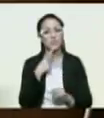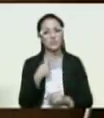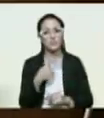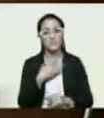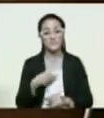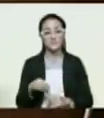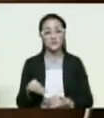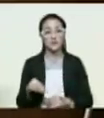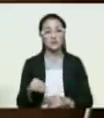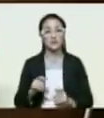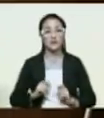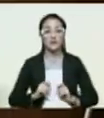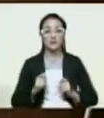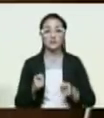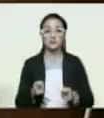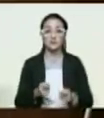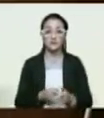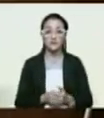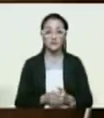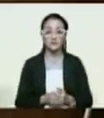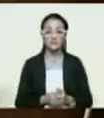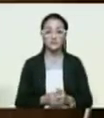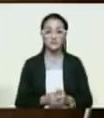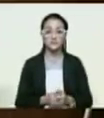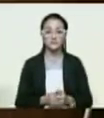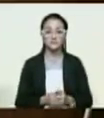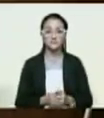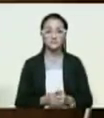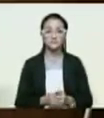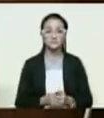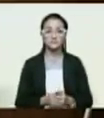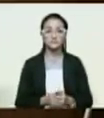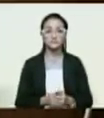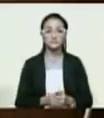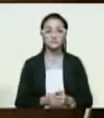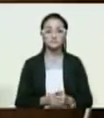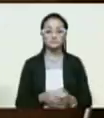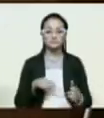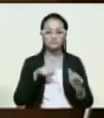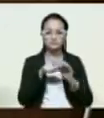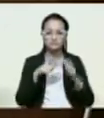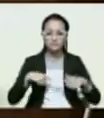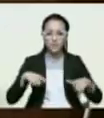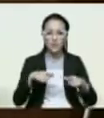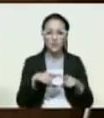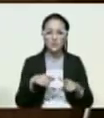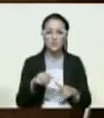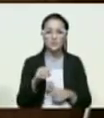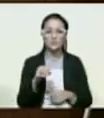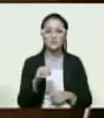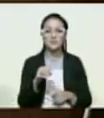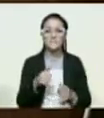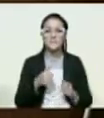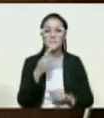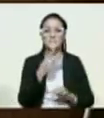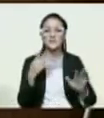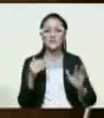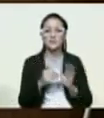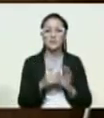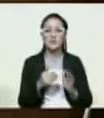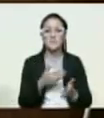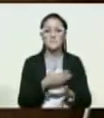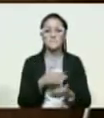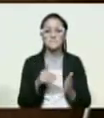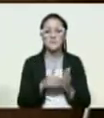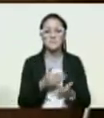republica la entrega del espacio ayacucho 2 con más de 29 mil millones de barriles